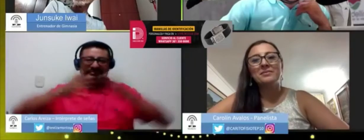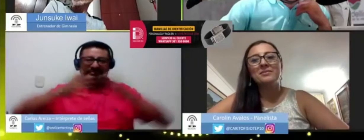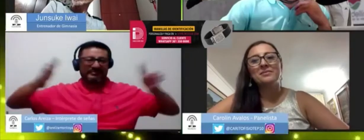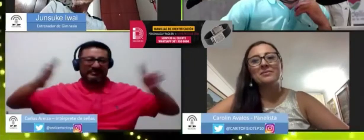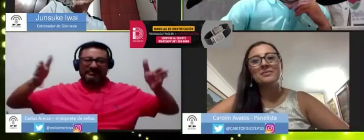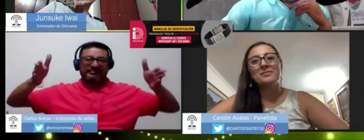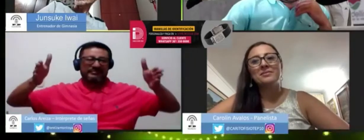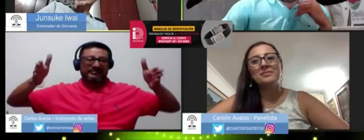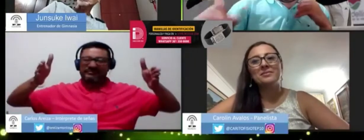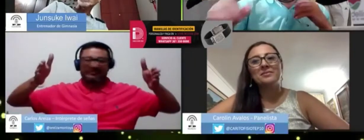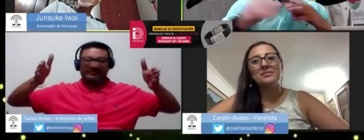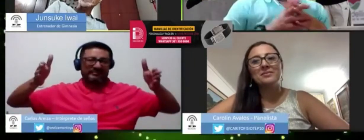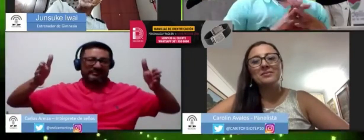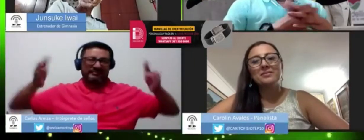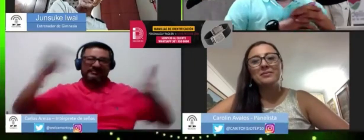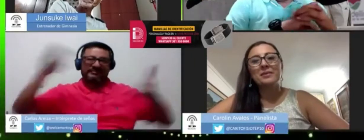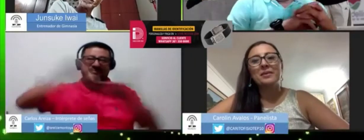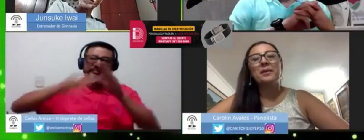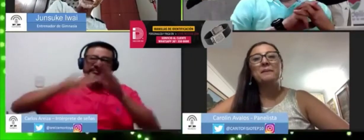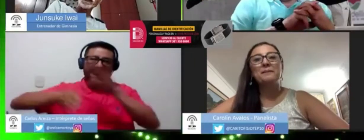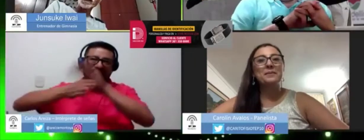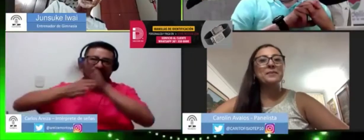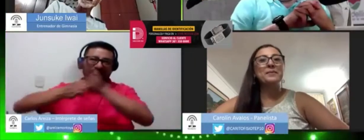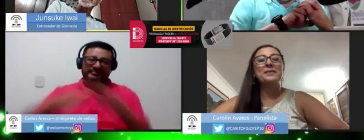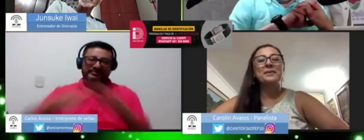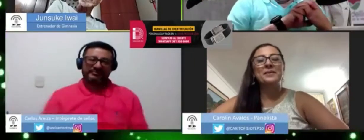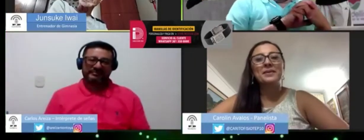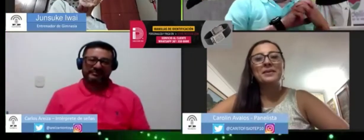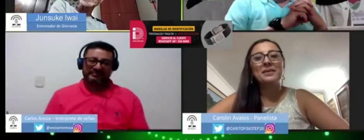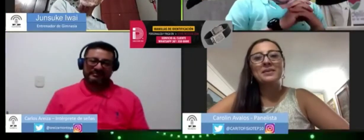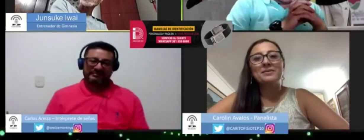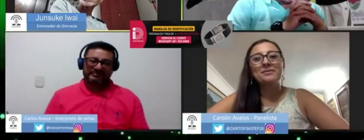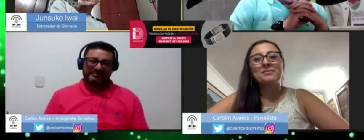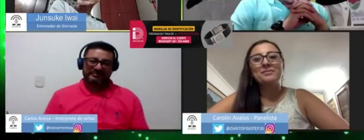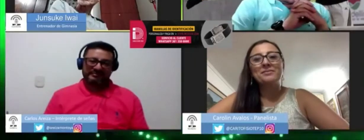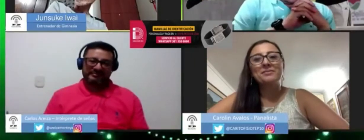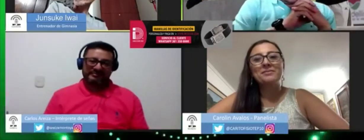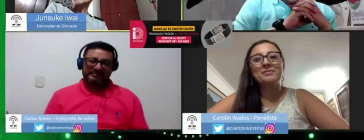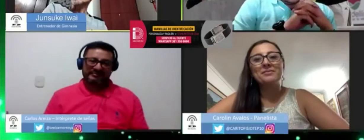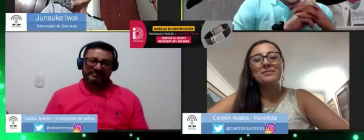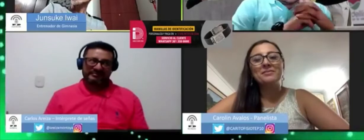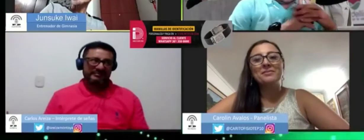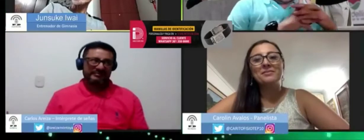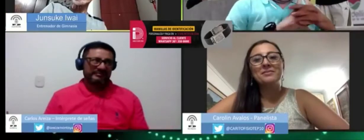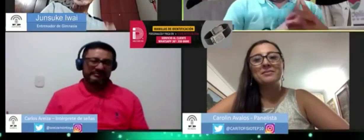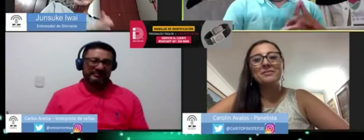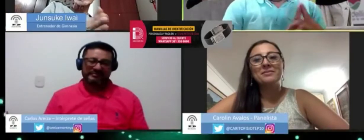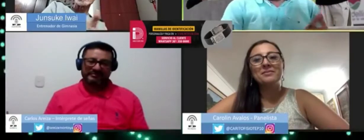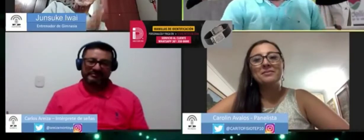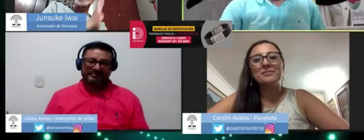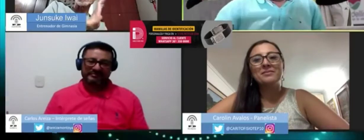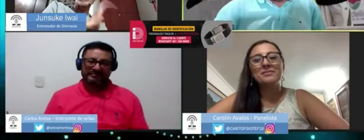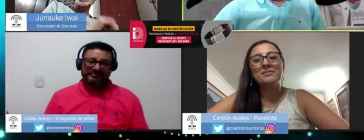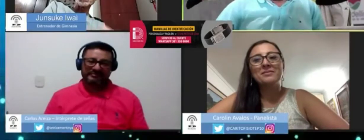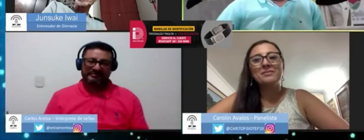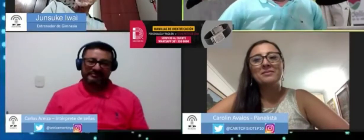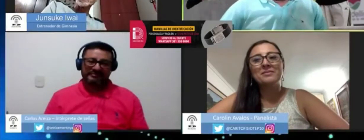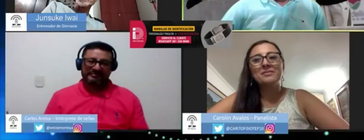muy difícil continuar. Profe, profe, así usted... que ya, como para ser gimnasta,